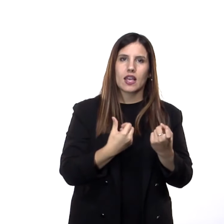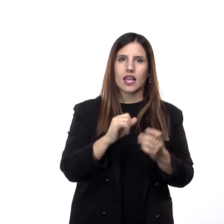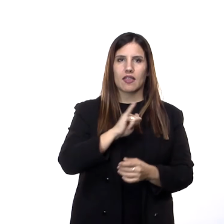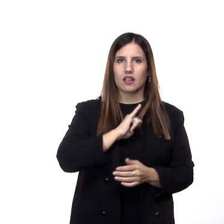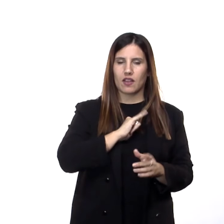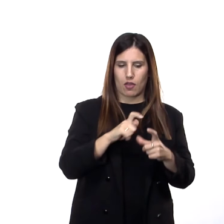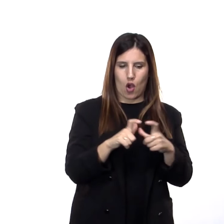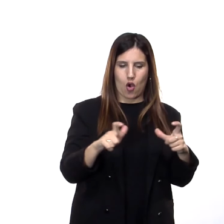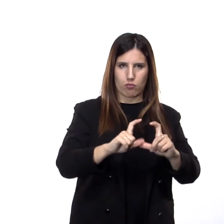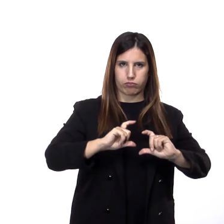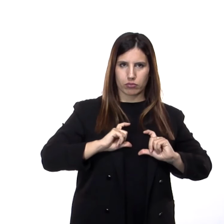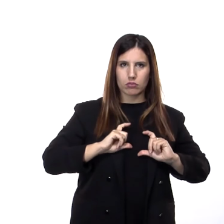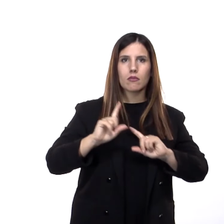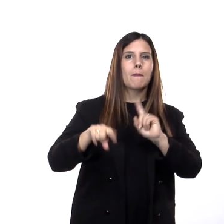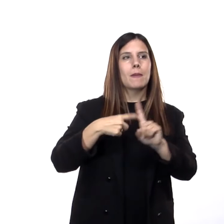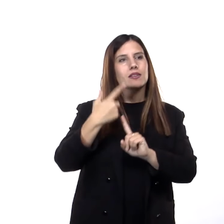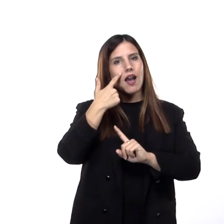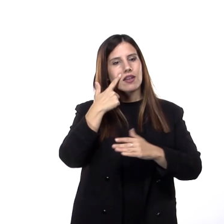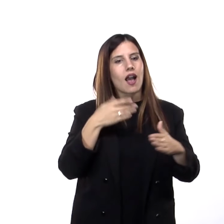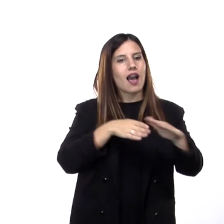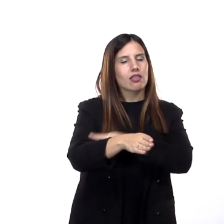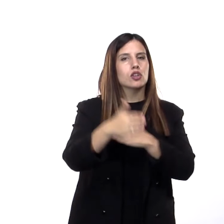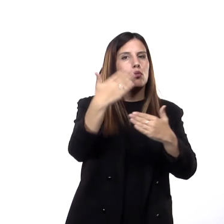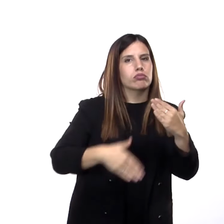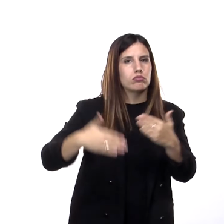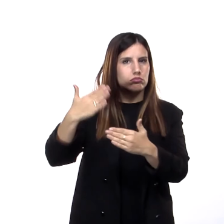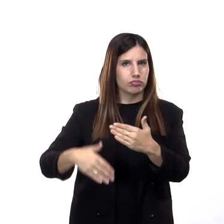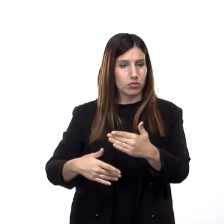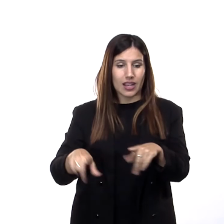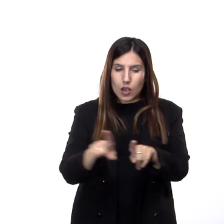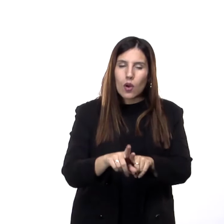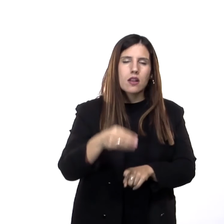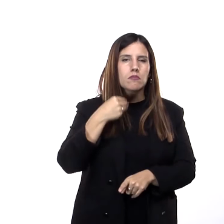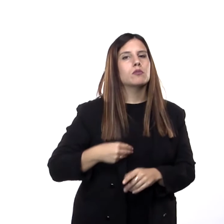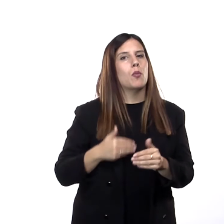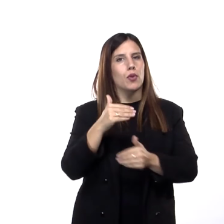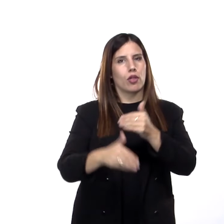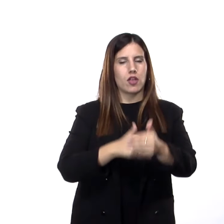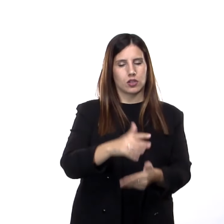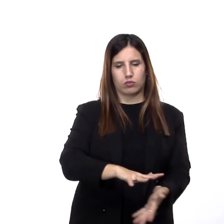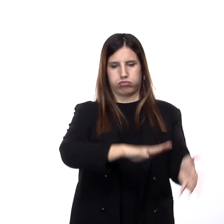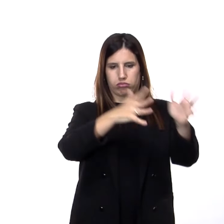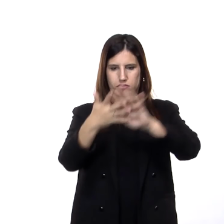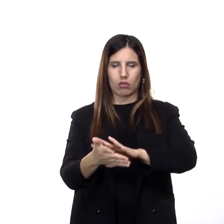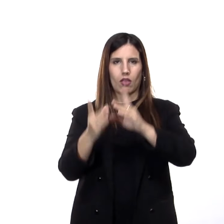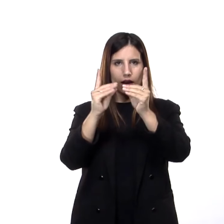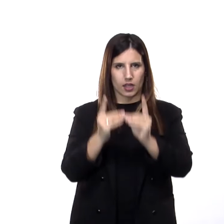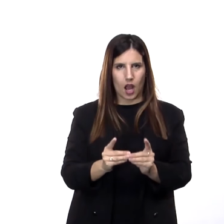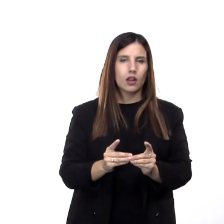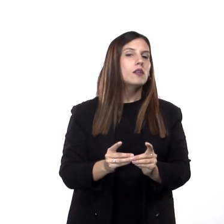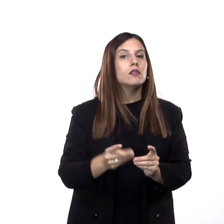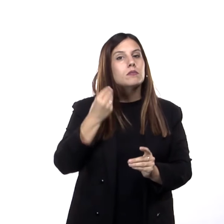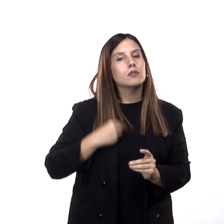ciertas partes lo mismo tiene que suceder con el proceso de transición hacia la digitalización no tiene que haber una política clara